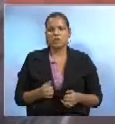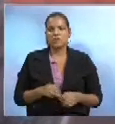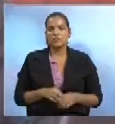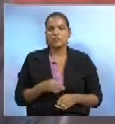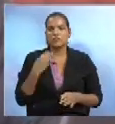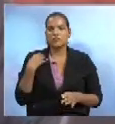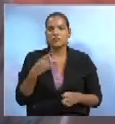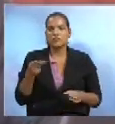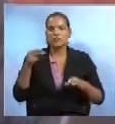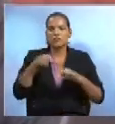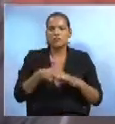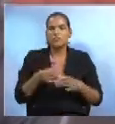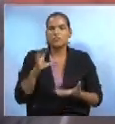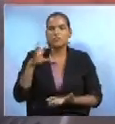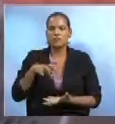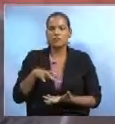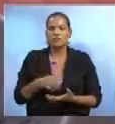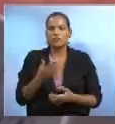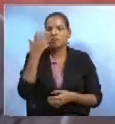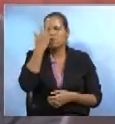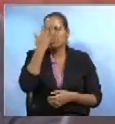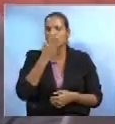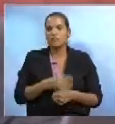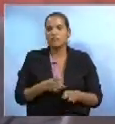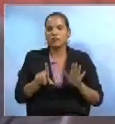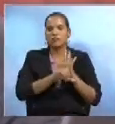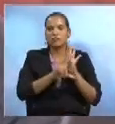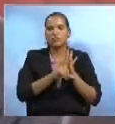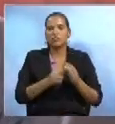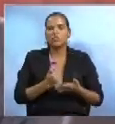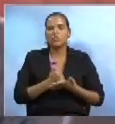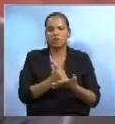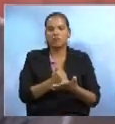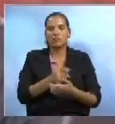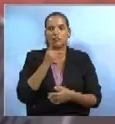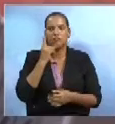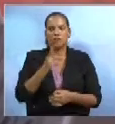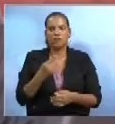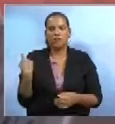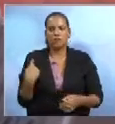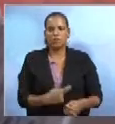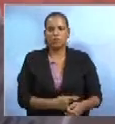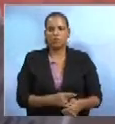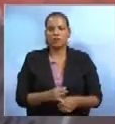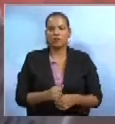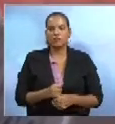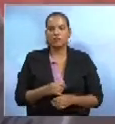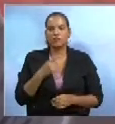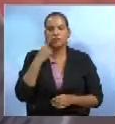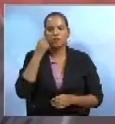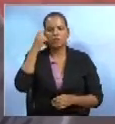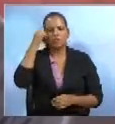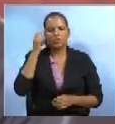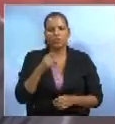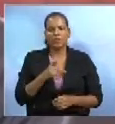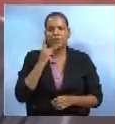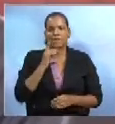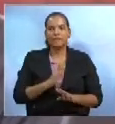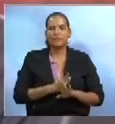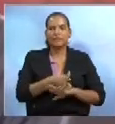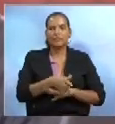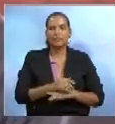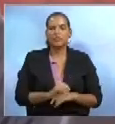Por fin se incluyó a la provincia de Esmeraldas en la ley de solidaridad. Lo dijo el presidente de la República, esto se confirmará